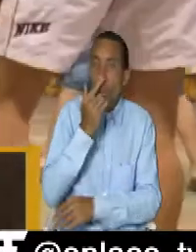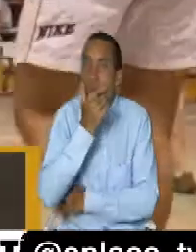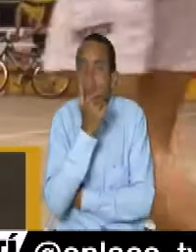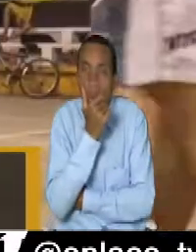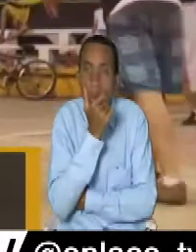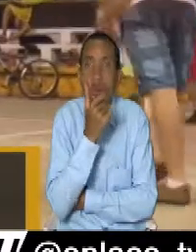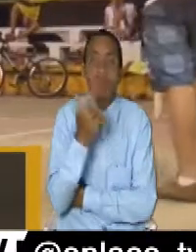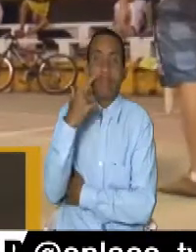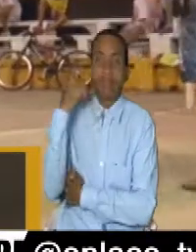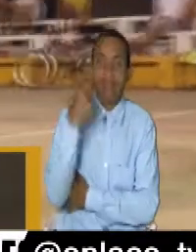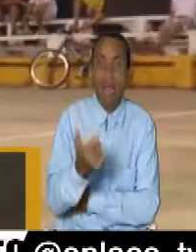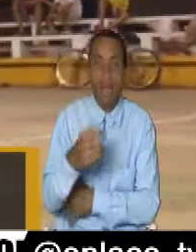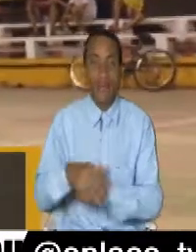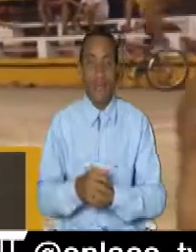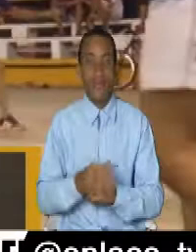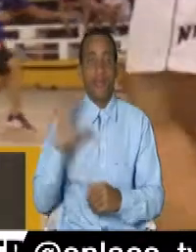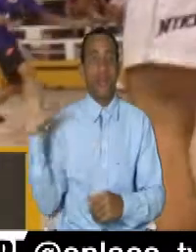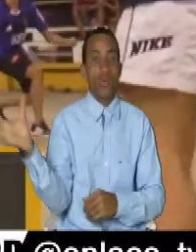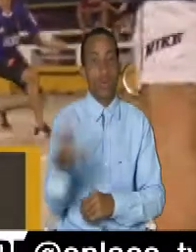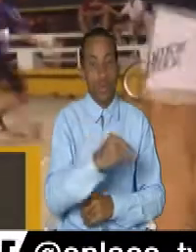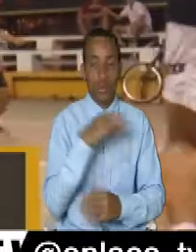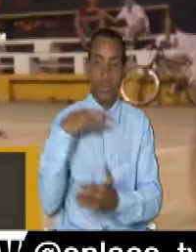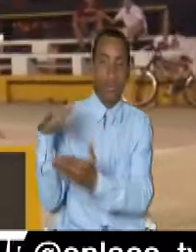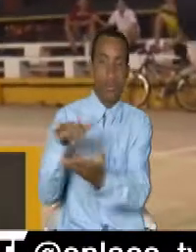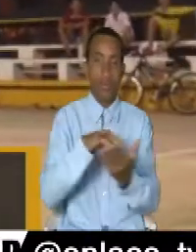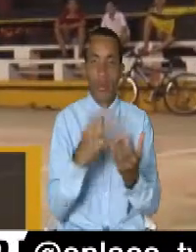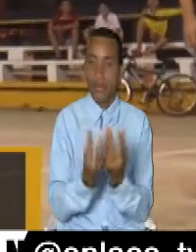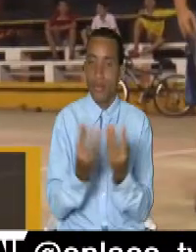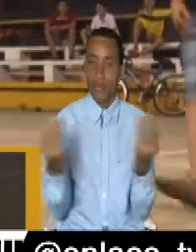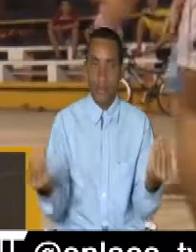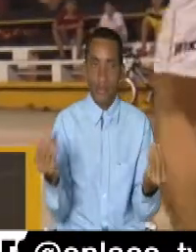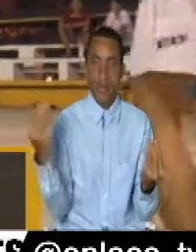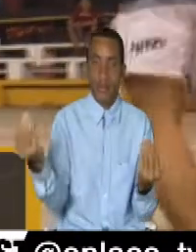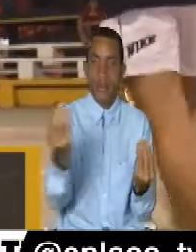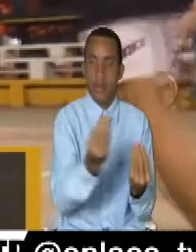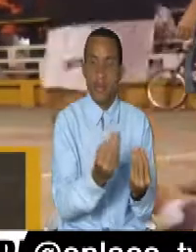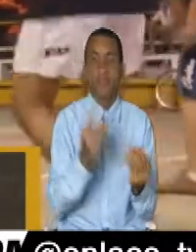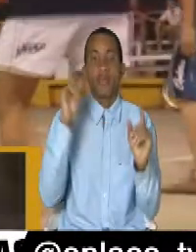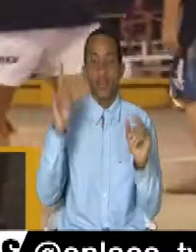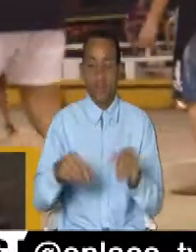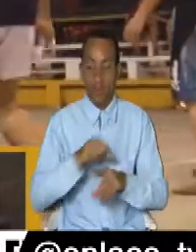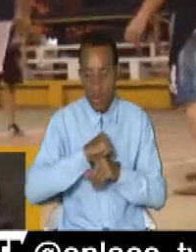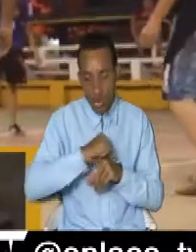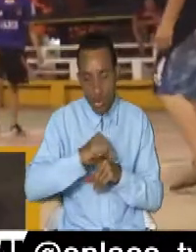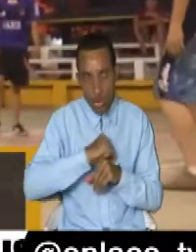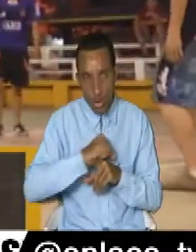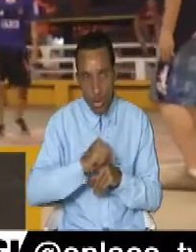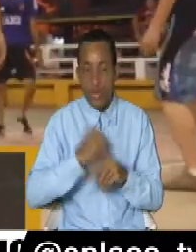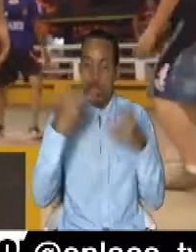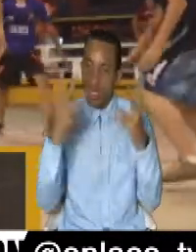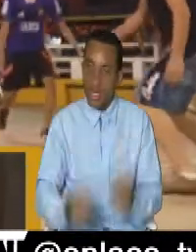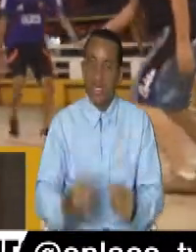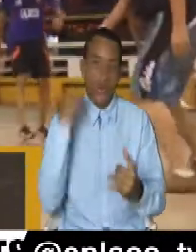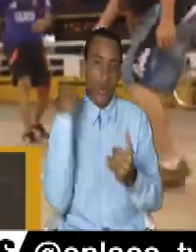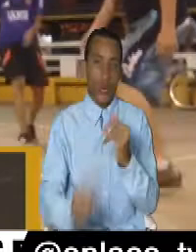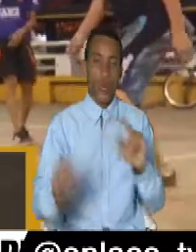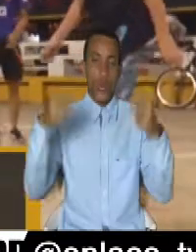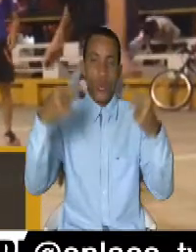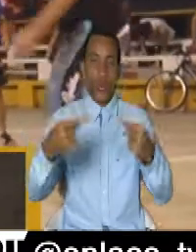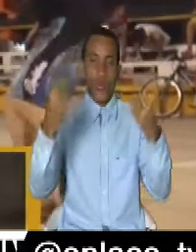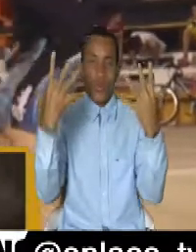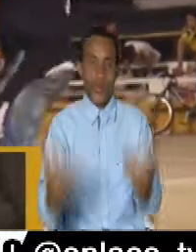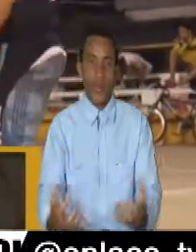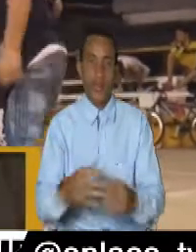puede disfrutar. Los equipos que participan de este torneo recreativo han venido trabajando fuertemente para estar en la final, mostrando gran nivel competitivo.